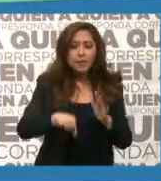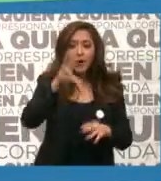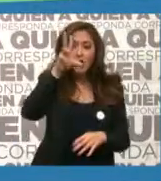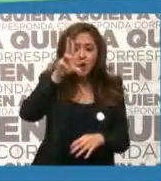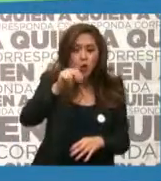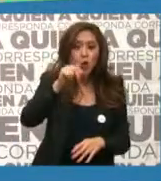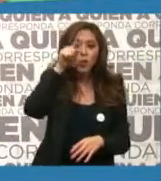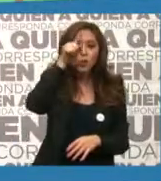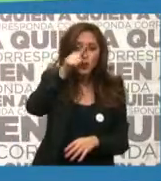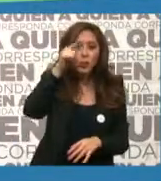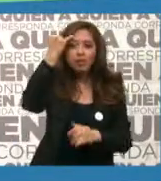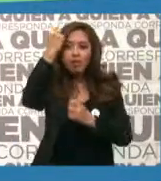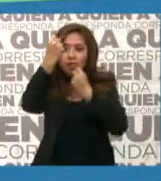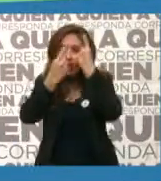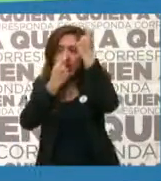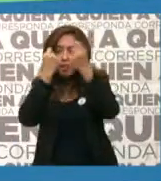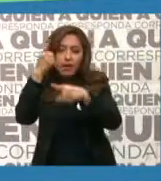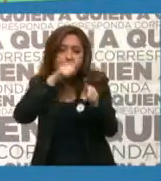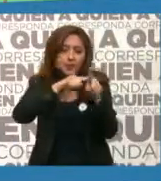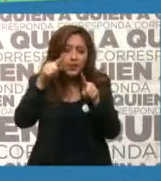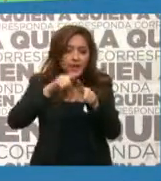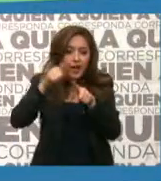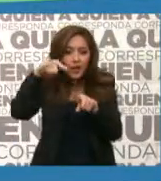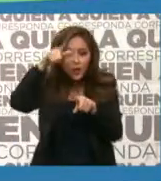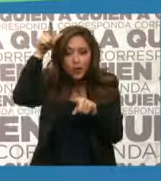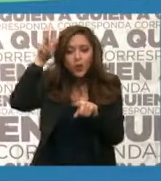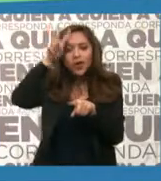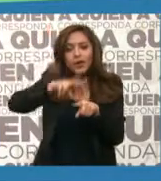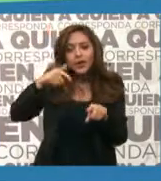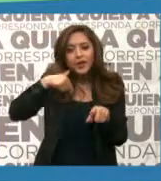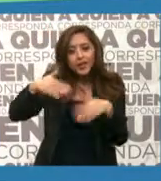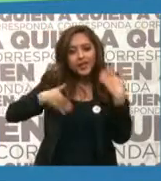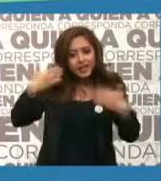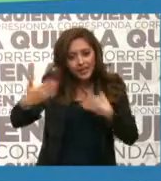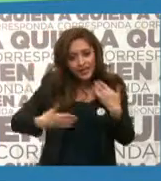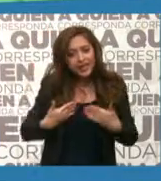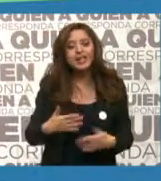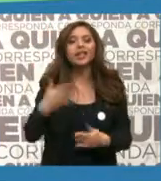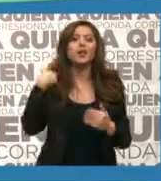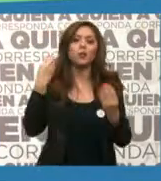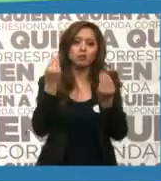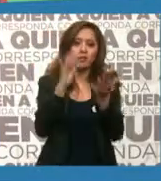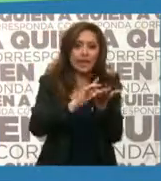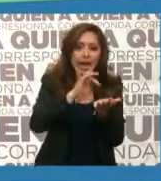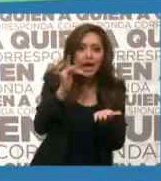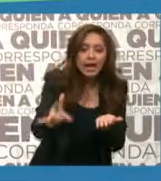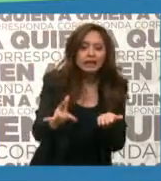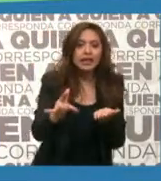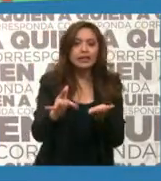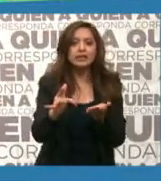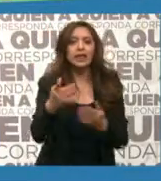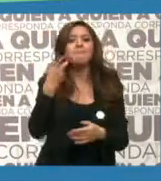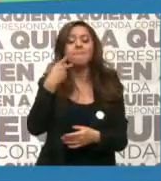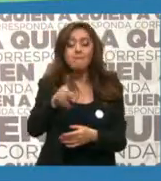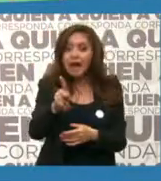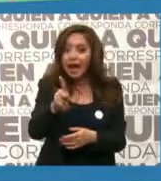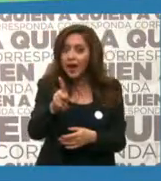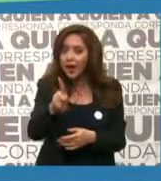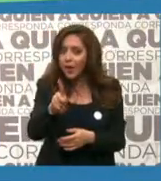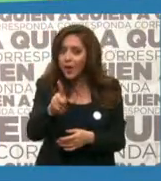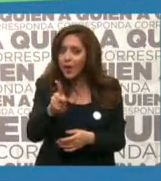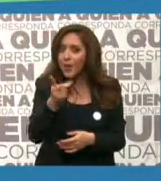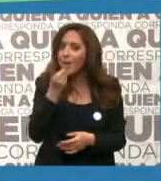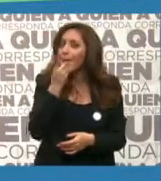perder. Sigue teniendo esa creatividad y esa locura en tu mente que me divierte tanto. Muchísimas gracias, de verdad lo voy a hacer. Además, me enteré